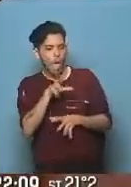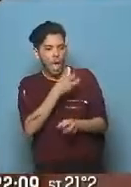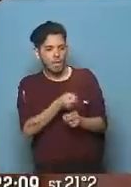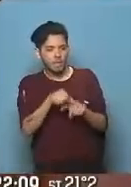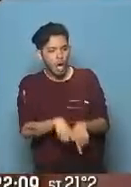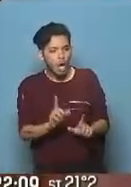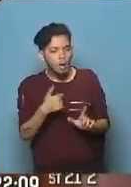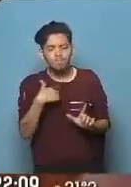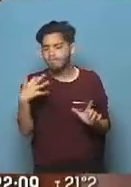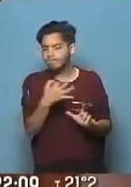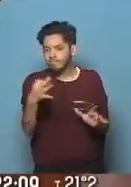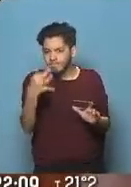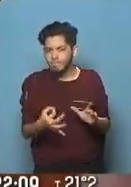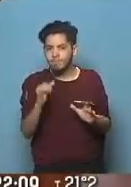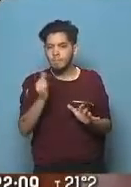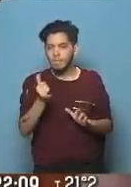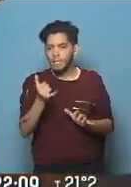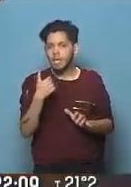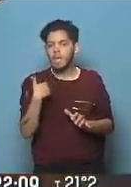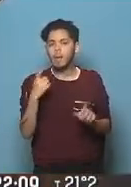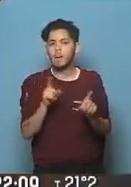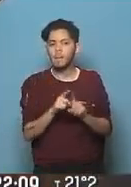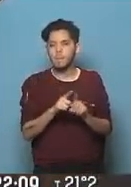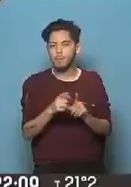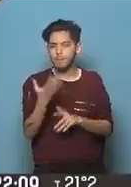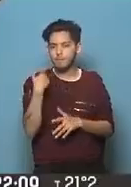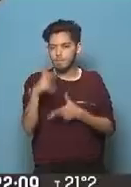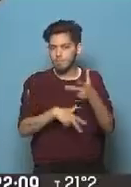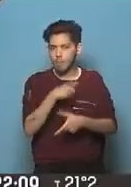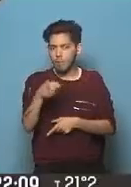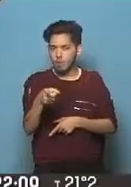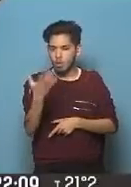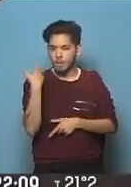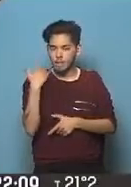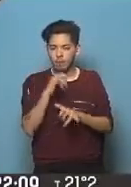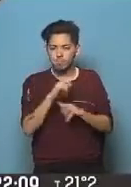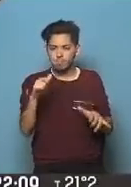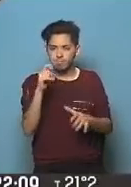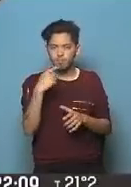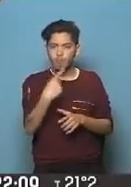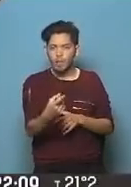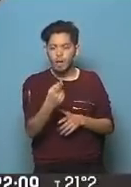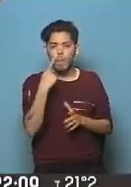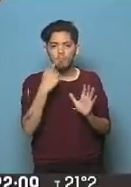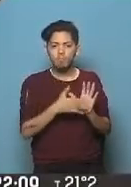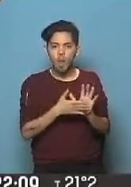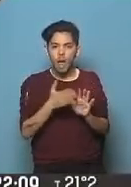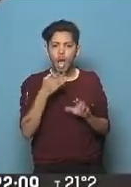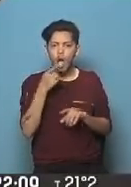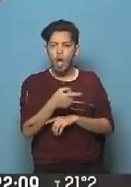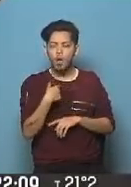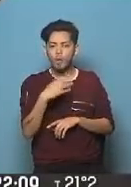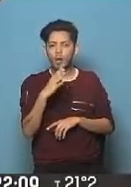Sí, efectivamente, Inde. Lo primero que podríamos decir, siguiendo lo que insinuabas vos recién y se veía algo en el informe, es que el experimento antibeberiano del PT